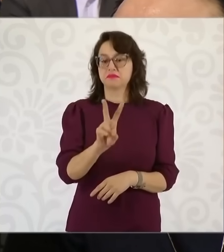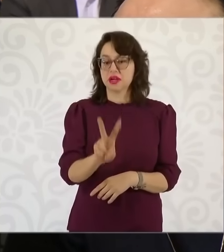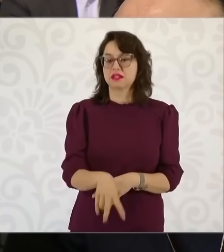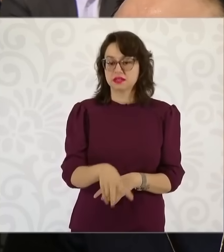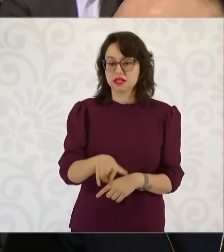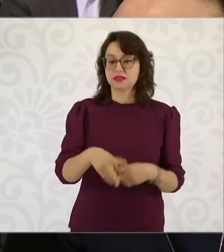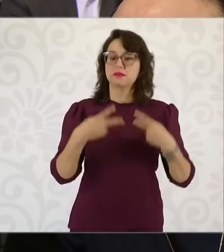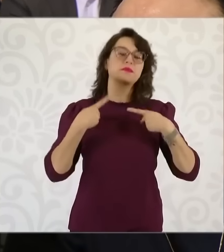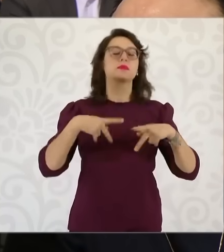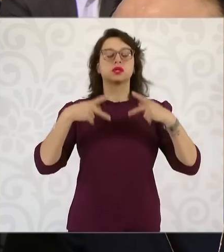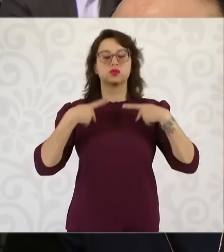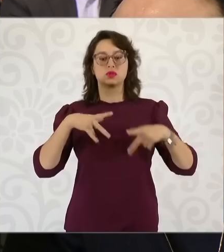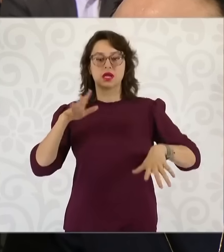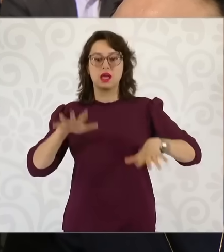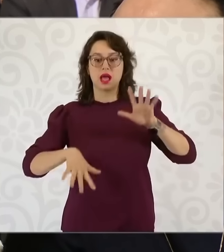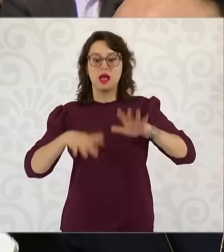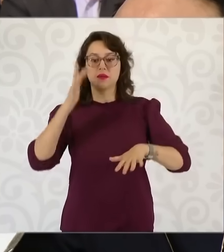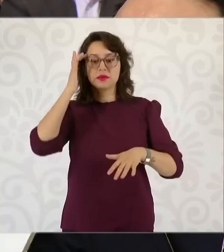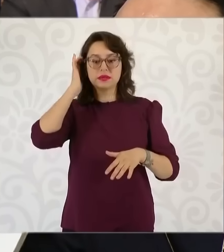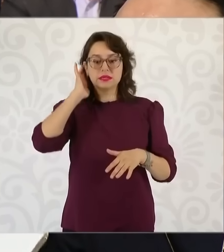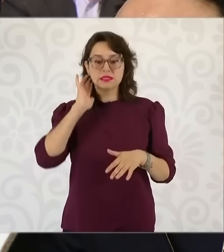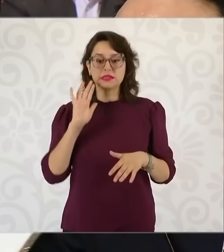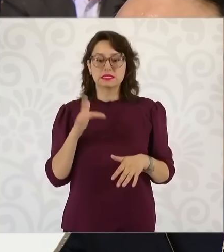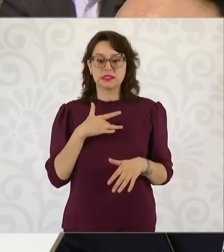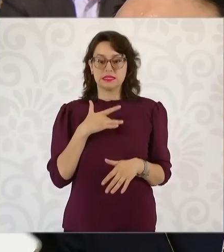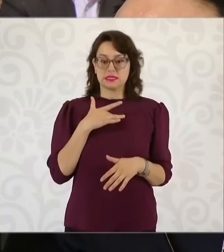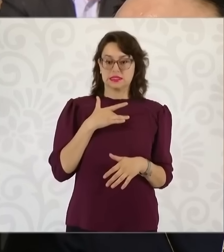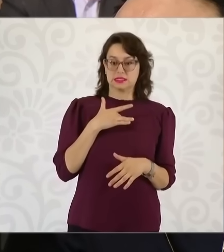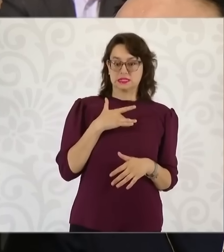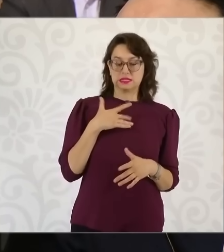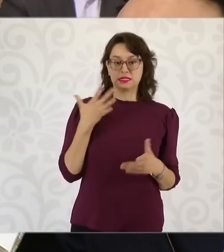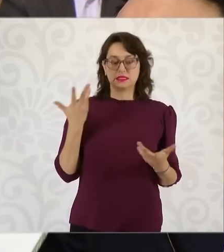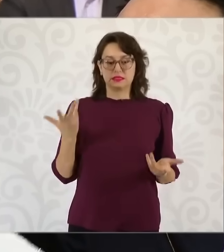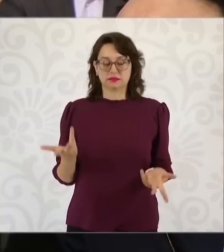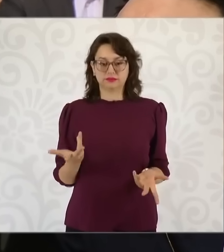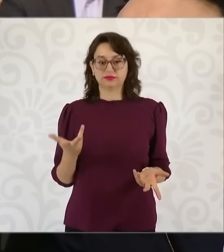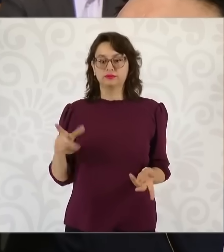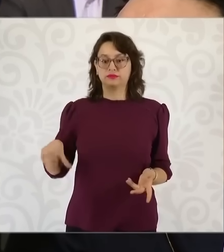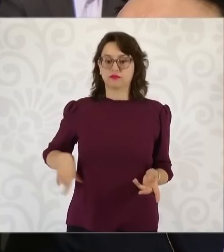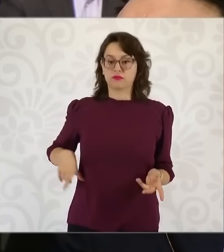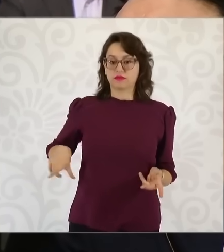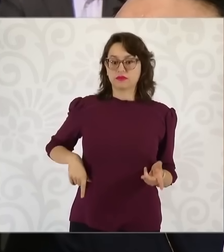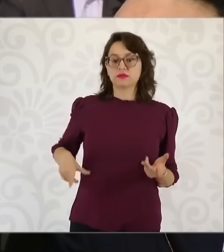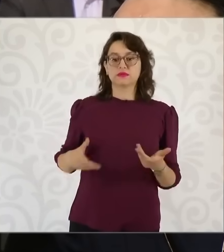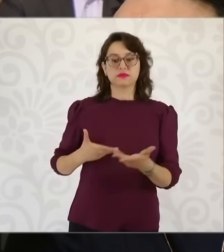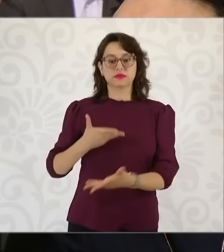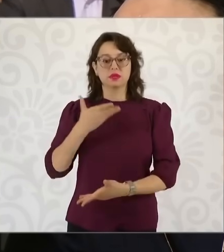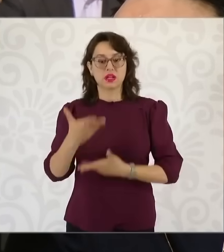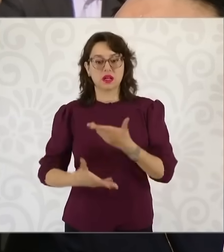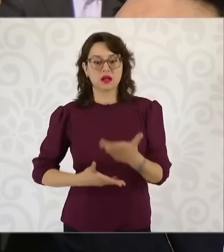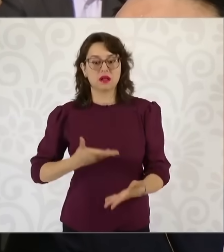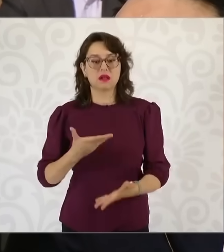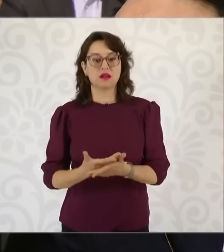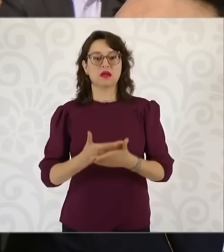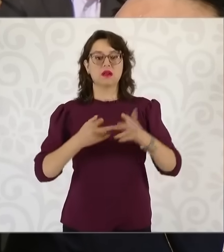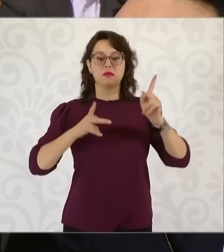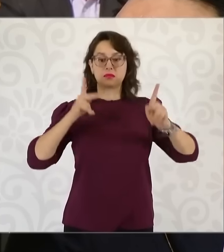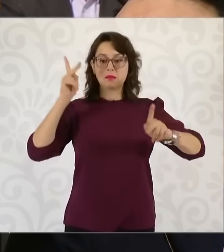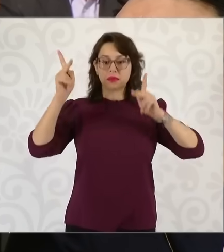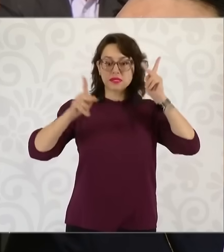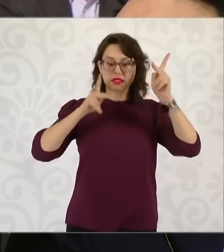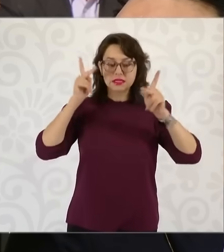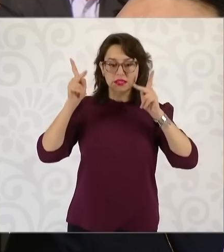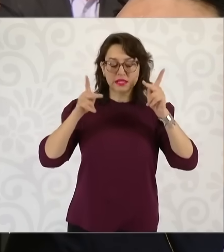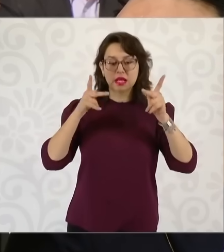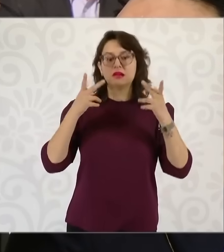de repente tiene pues miedo a que los servidores o la gente que está visitando casa por casa, si bien